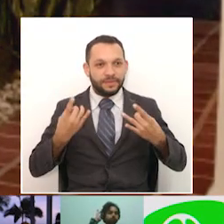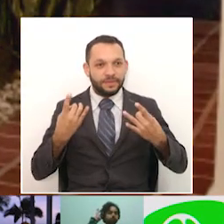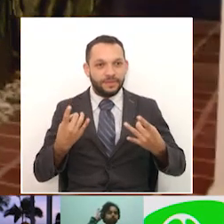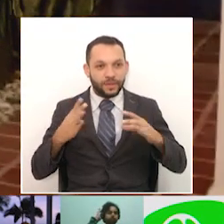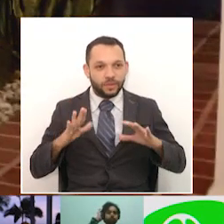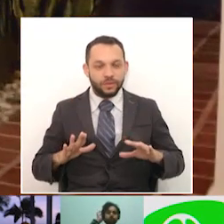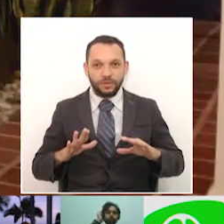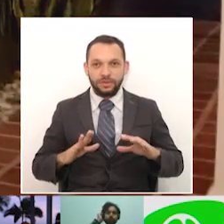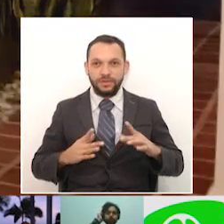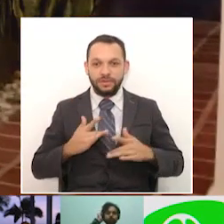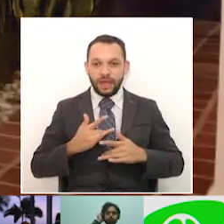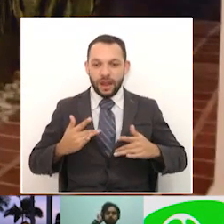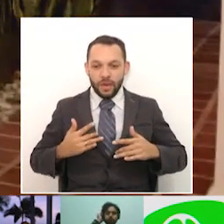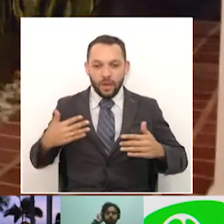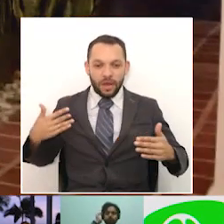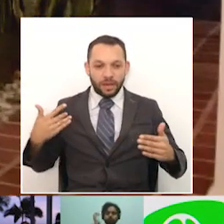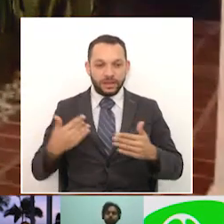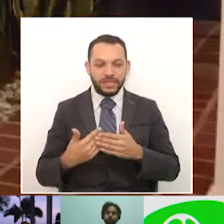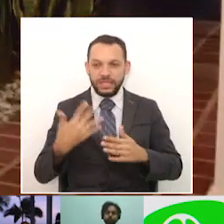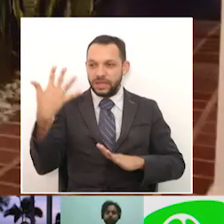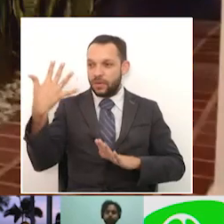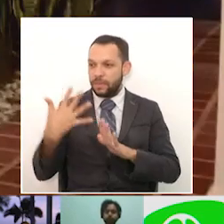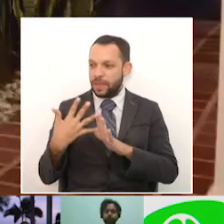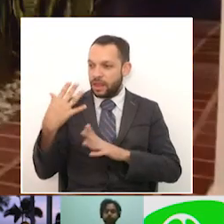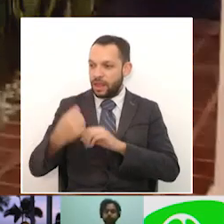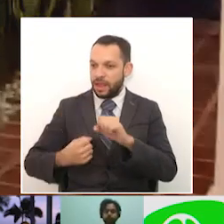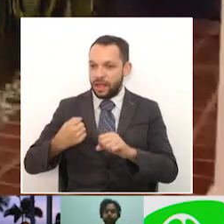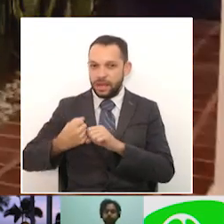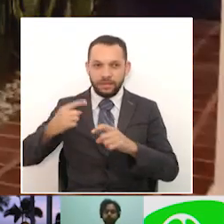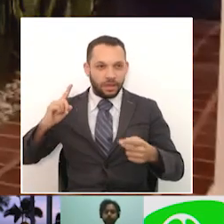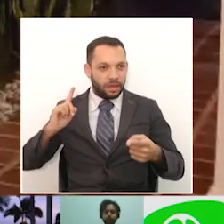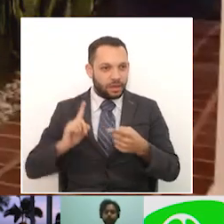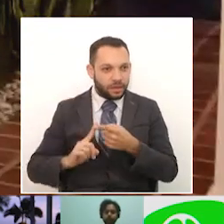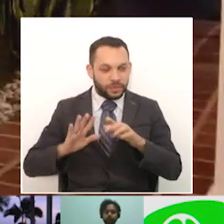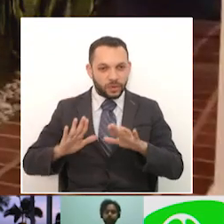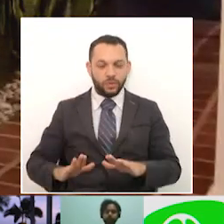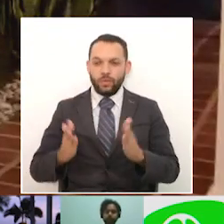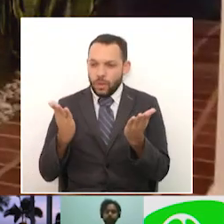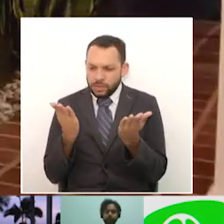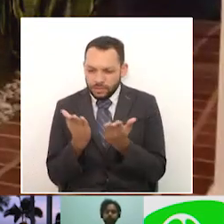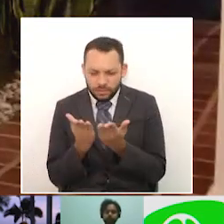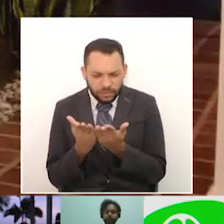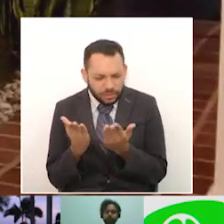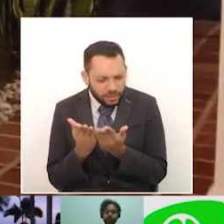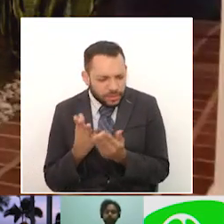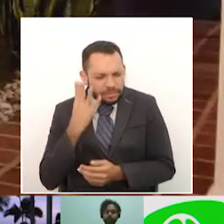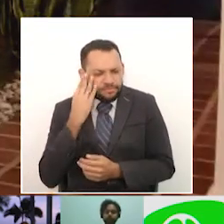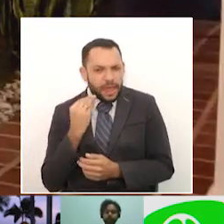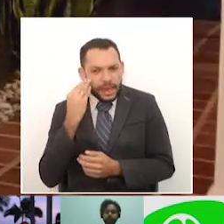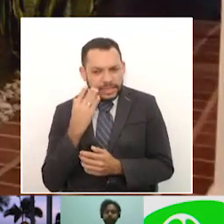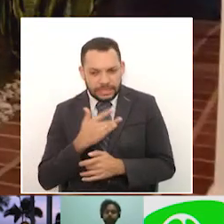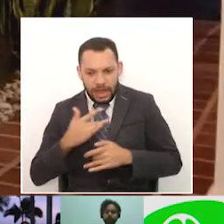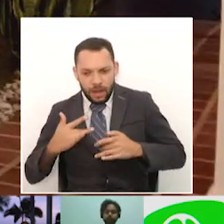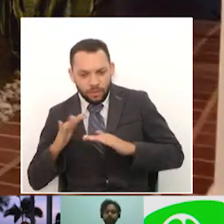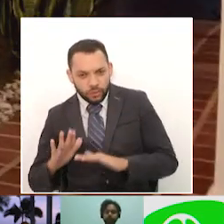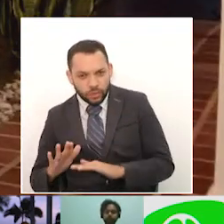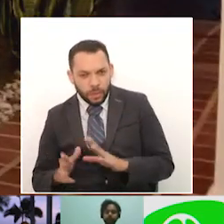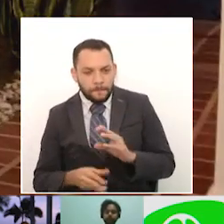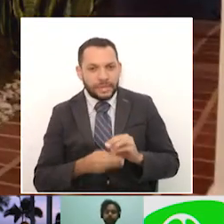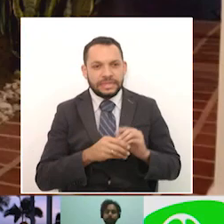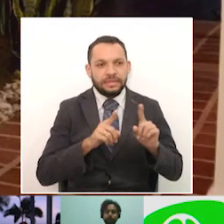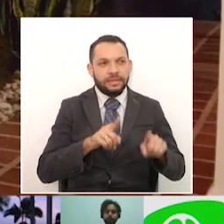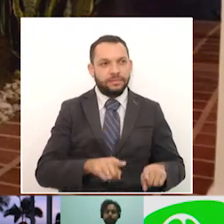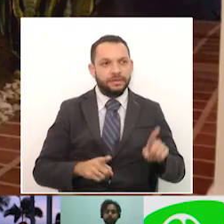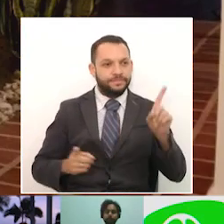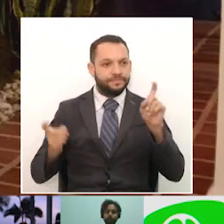pero ellos nos llevan 5.000 años de ventaja. Y así como nos llevan esa ventaja con la medicina, nos llevan muchísima ventaja con el tema